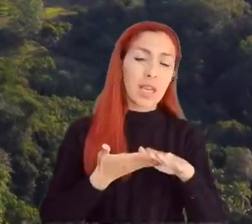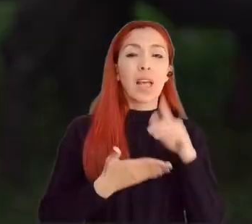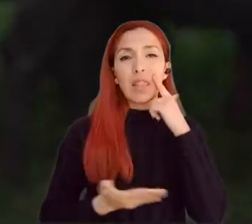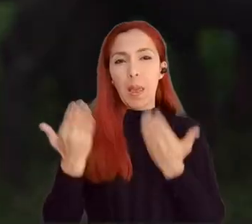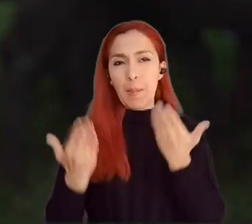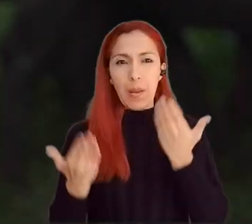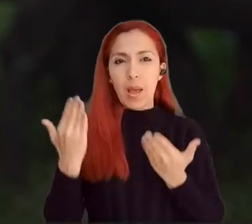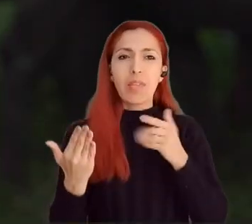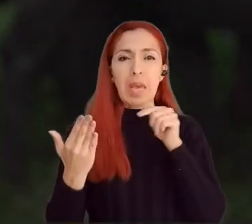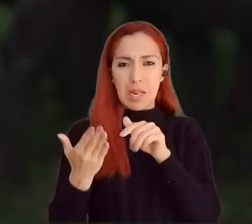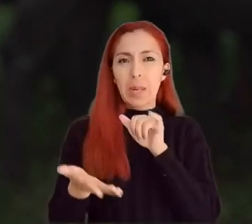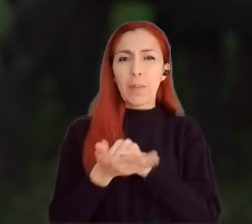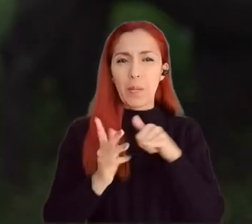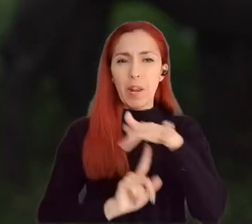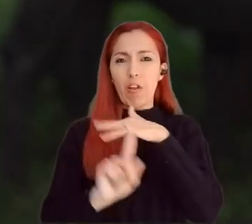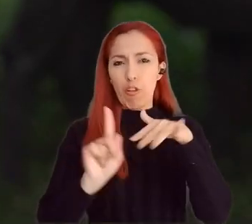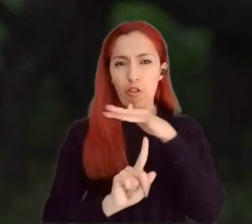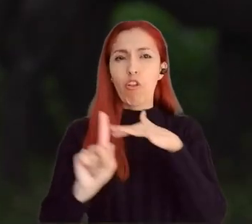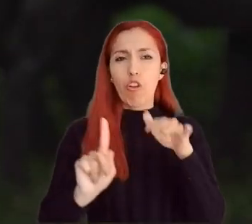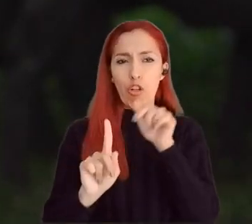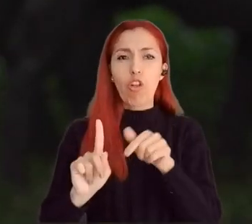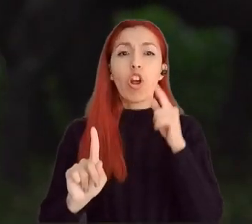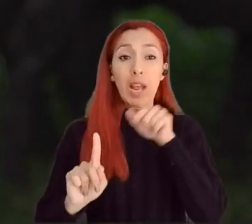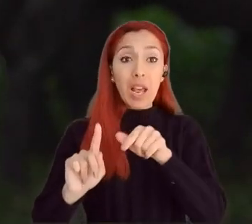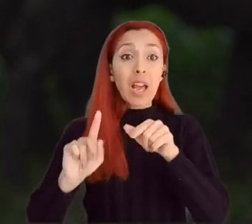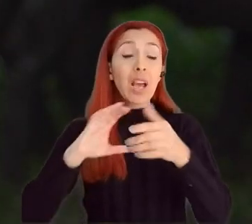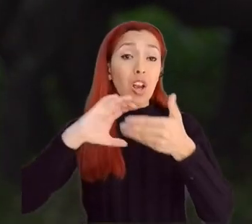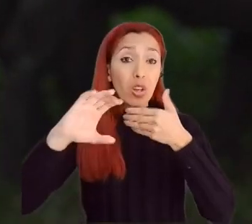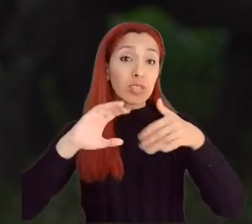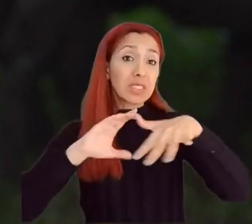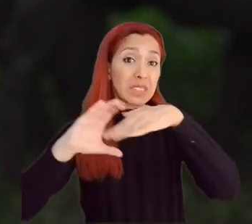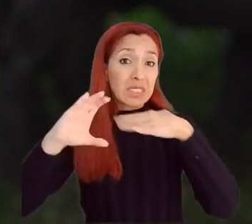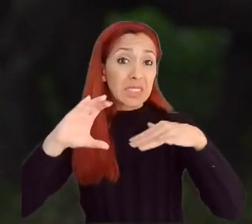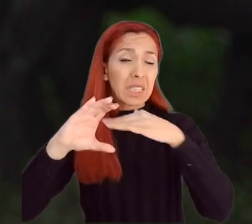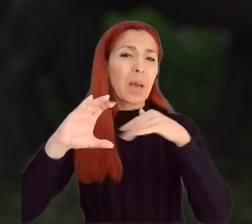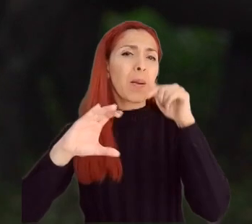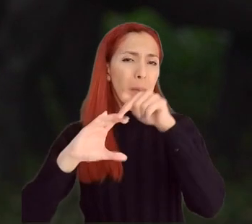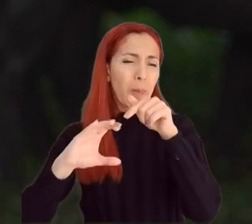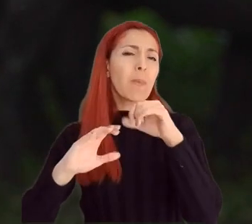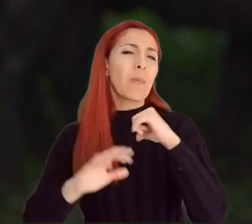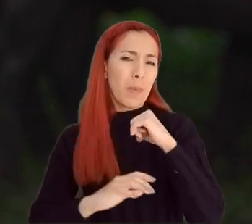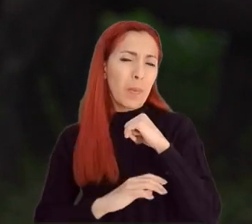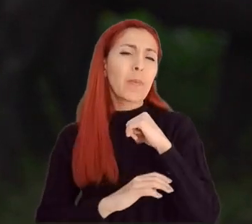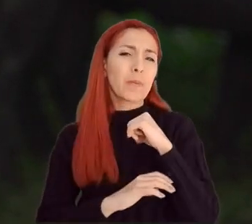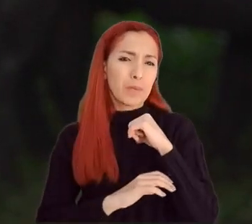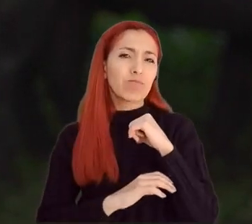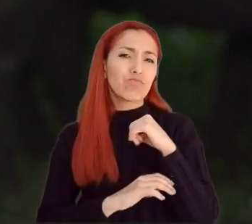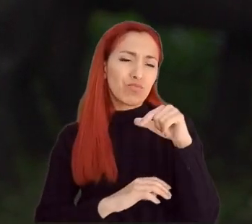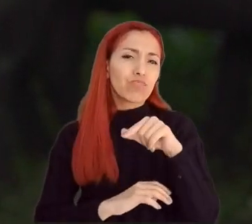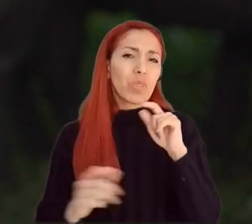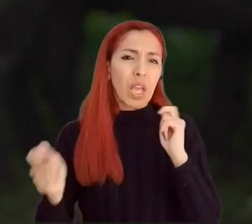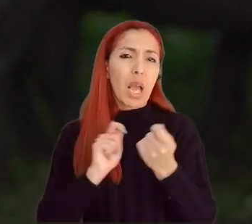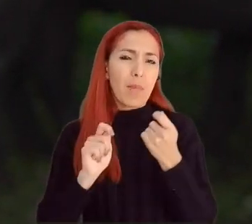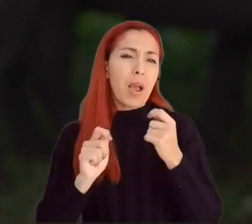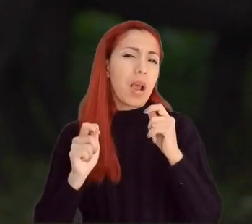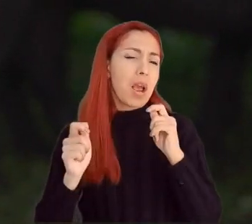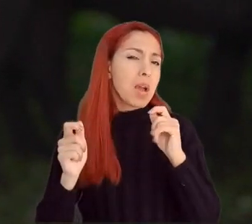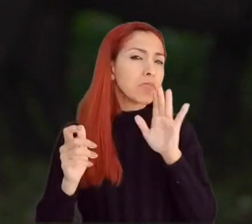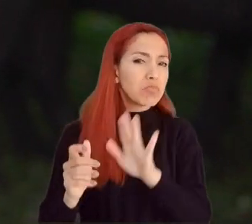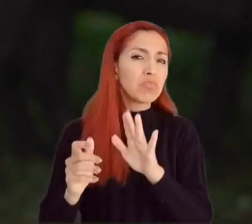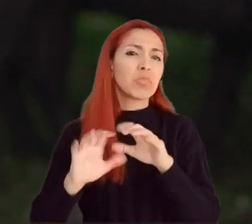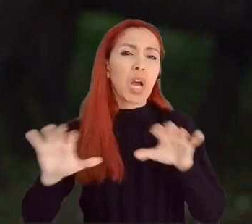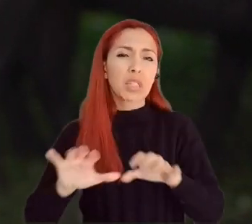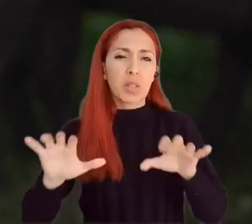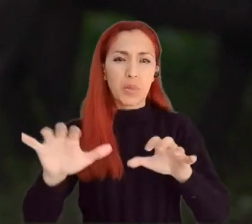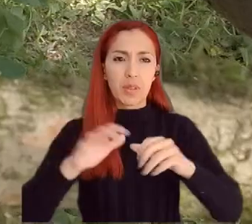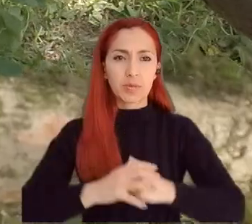entonces varía mucho como todo el entorno y el ecosistema alrededor, entonces eso hace también muy variables